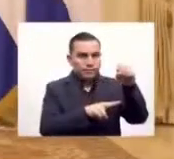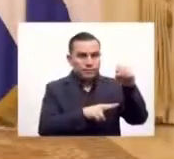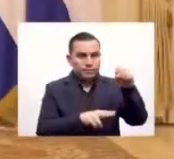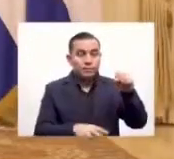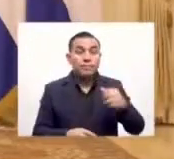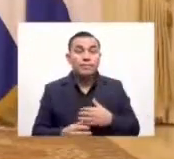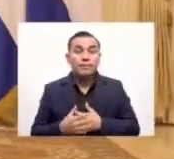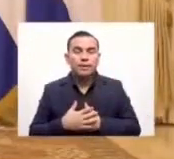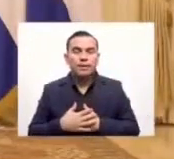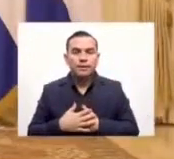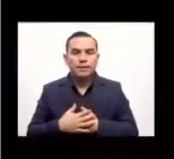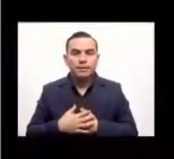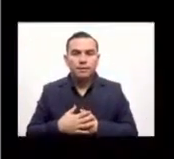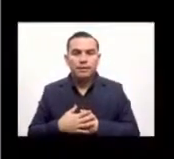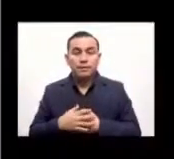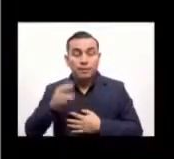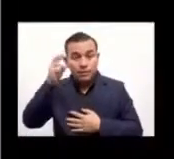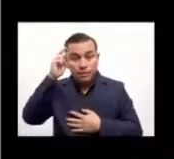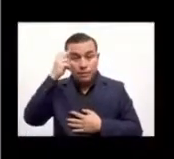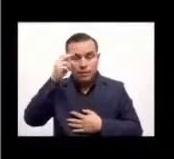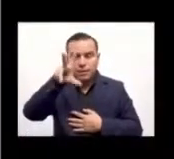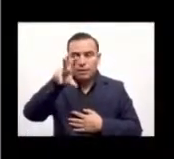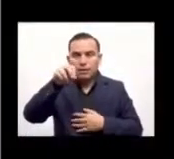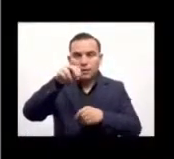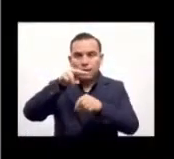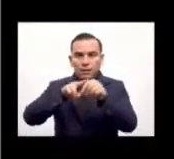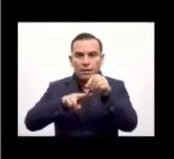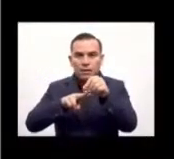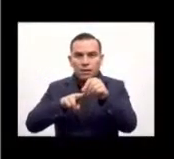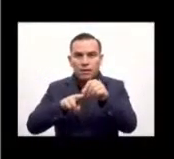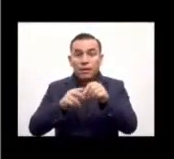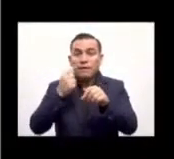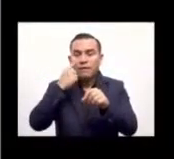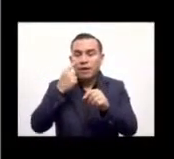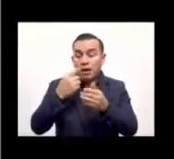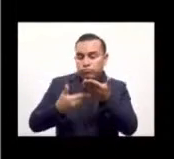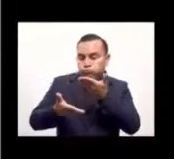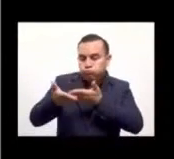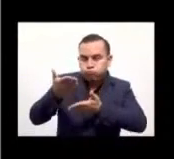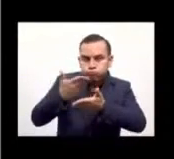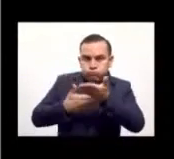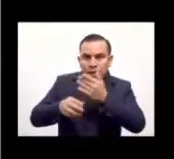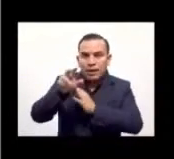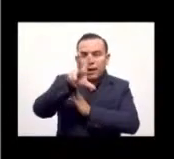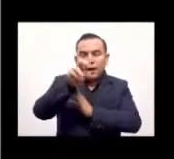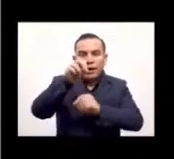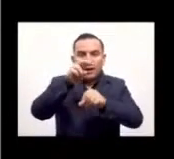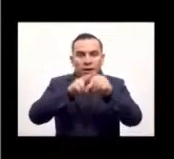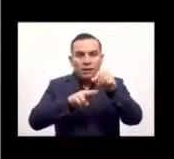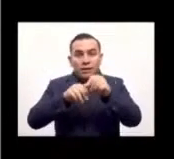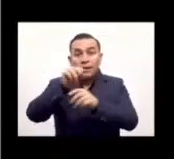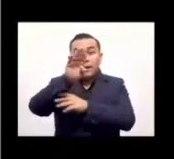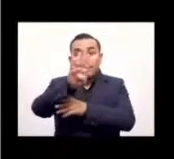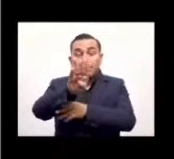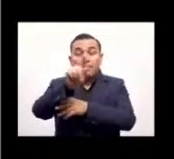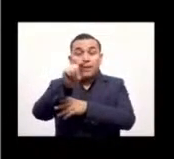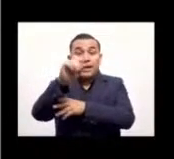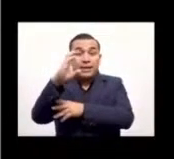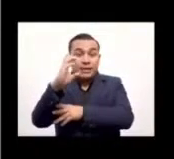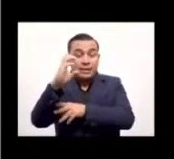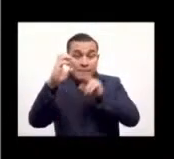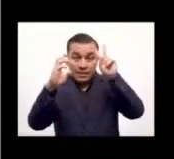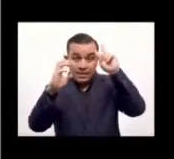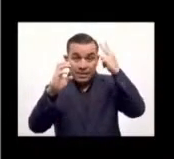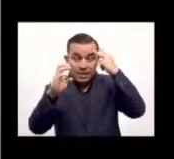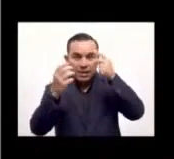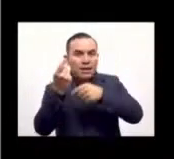pues de repente se regalaban televisiones con tal de que las personas siguieran viendo tele. Y en las playas,